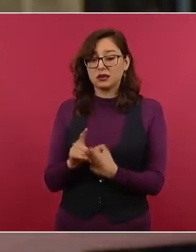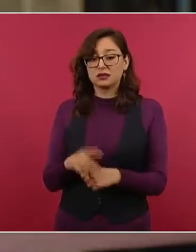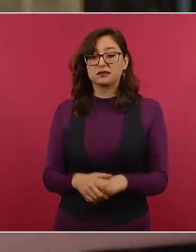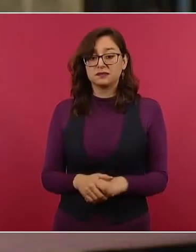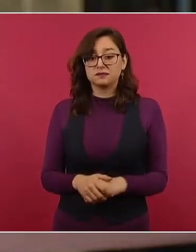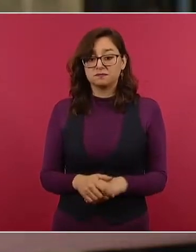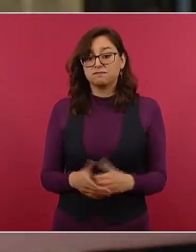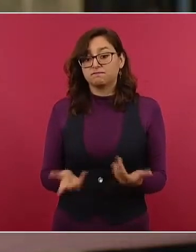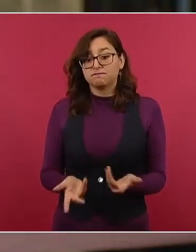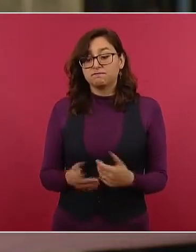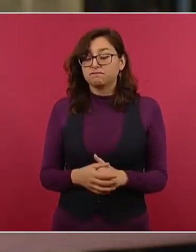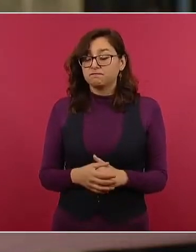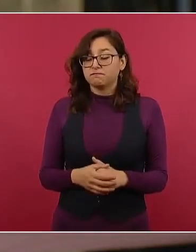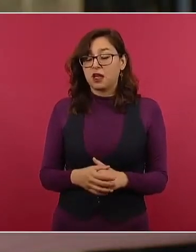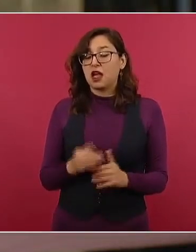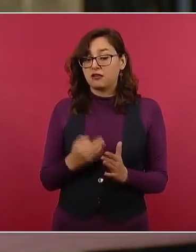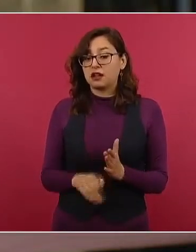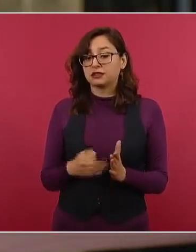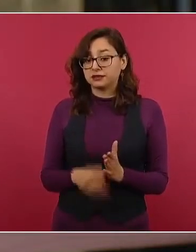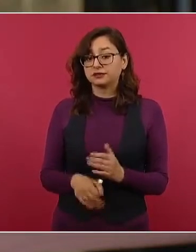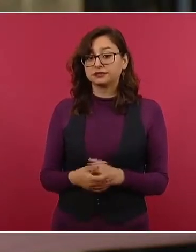nuevamente Veracruz.